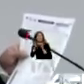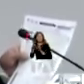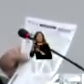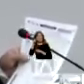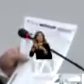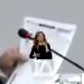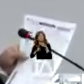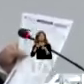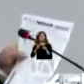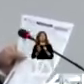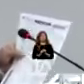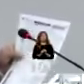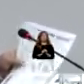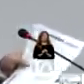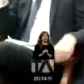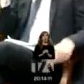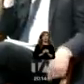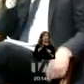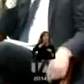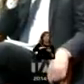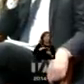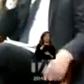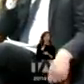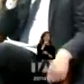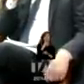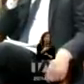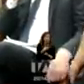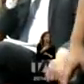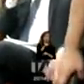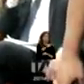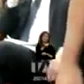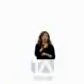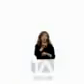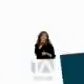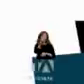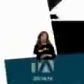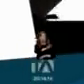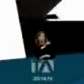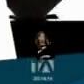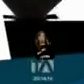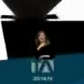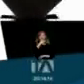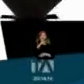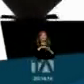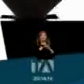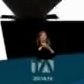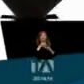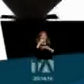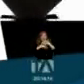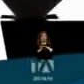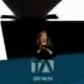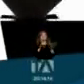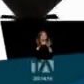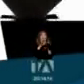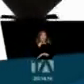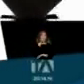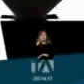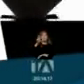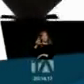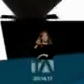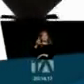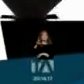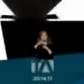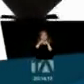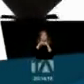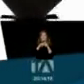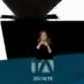comparar fracciones de voto con fracciones de voto. Para poner en contexto, hay 43 candidatos a ser miembros del Consejo de Participación